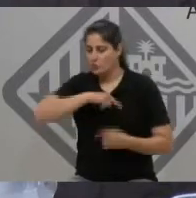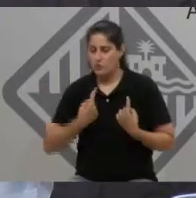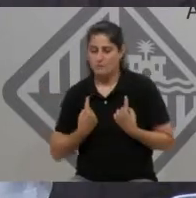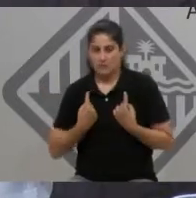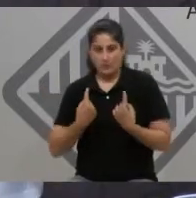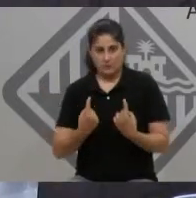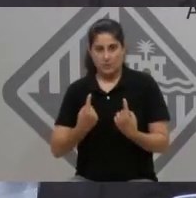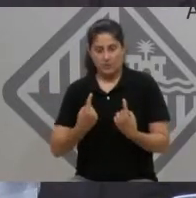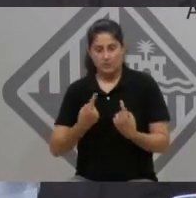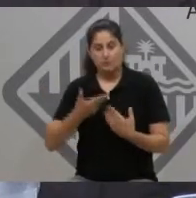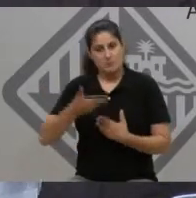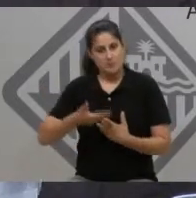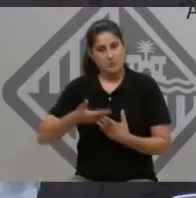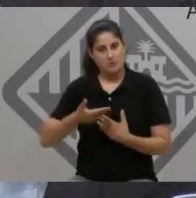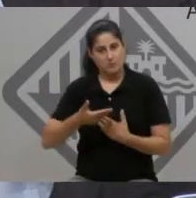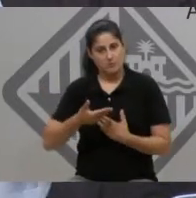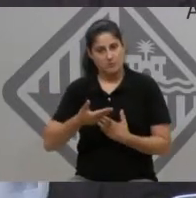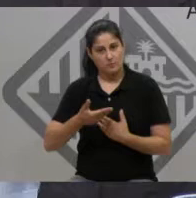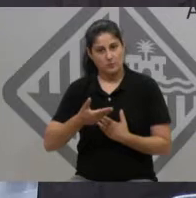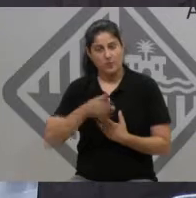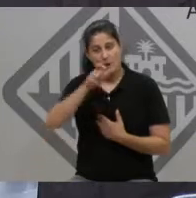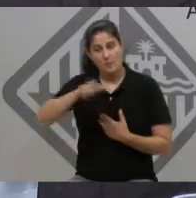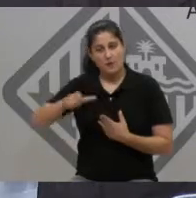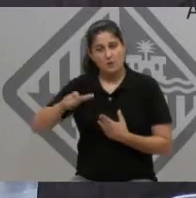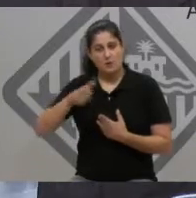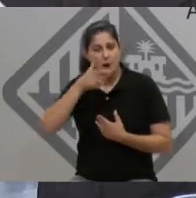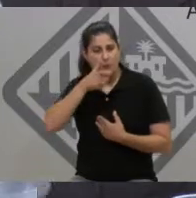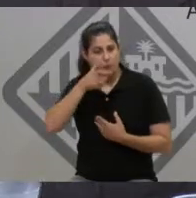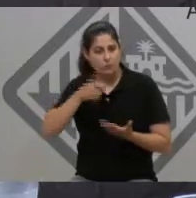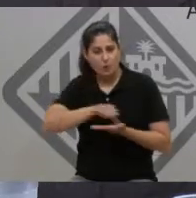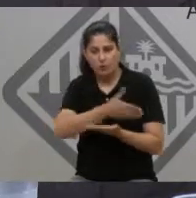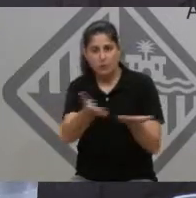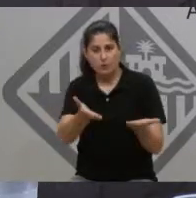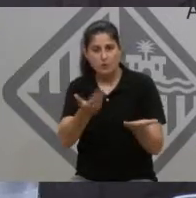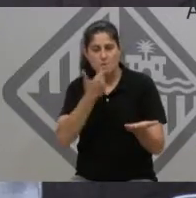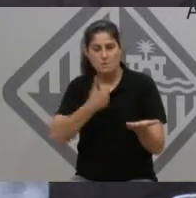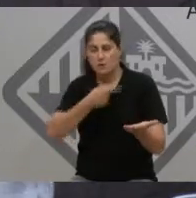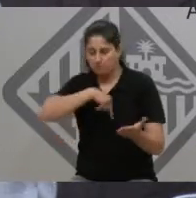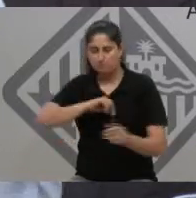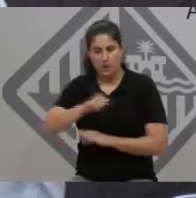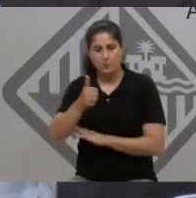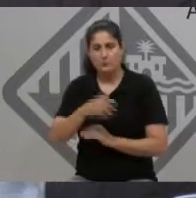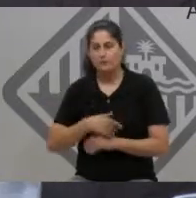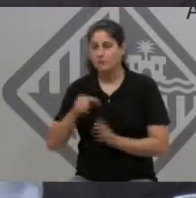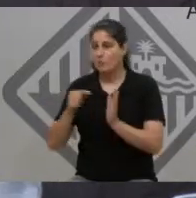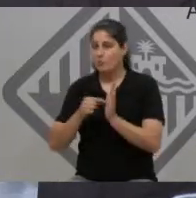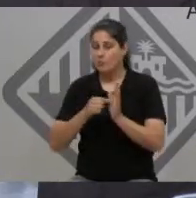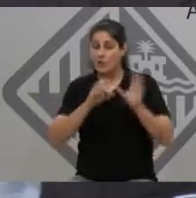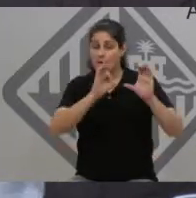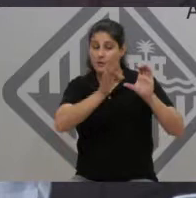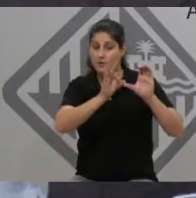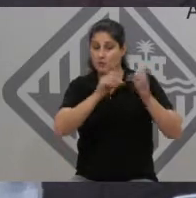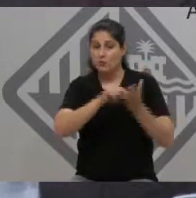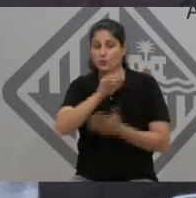especialmente importante, viene de una iniciativa popular y fue aprobada en este pleno. El punto 5 de Ciudadanos, relativo a